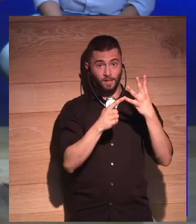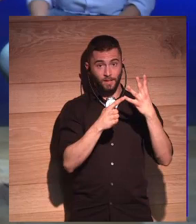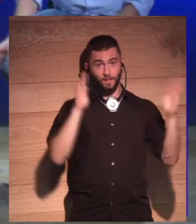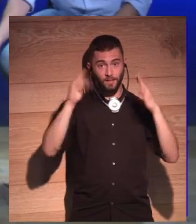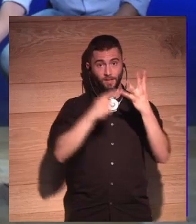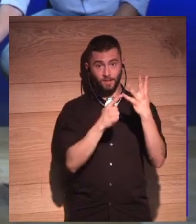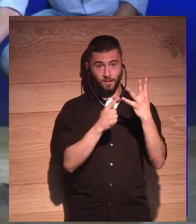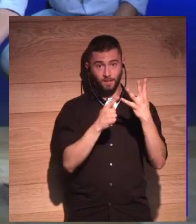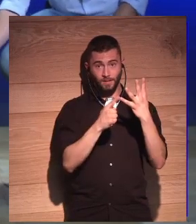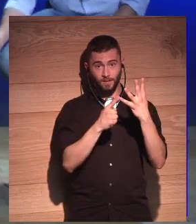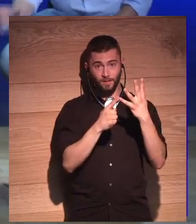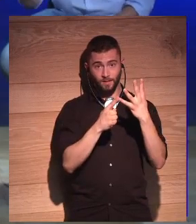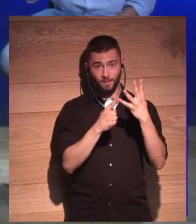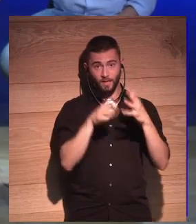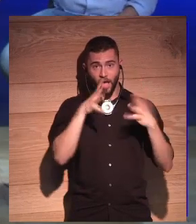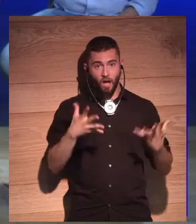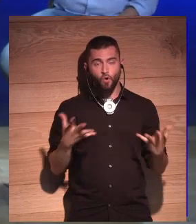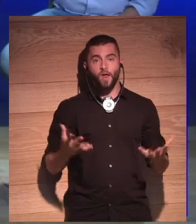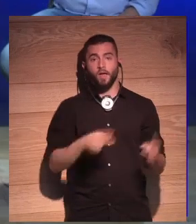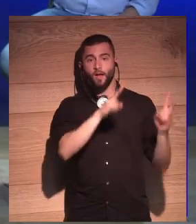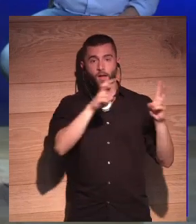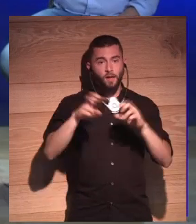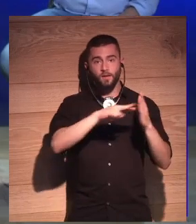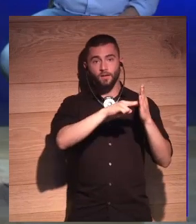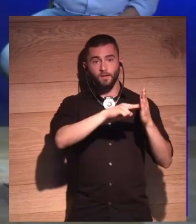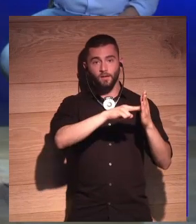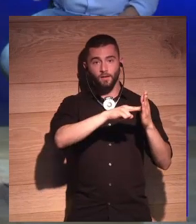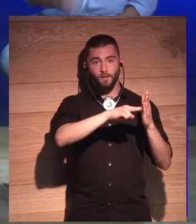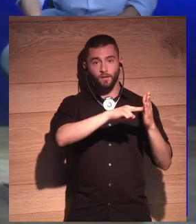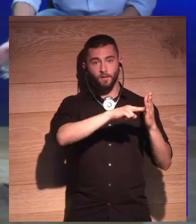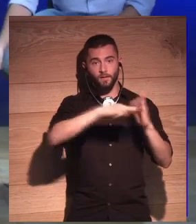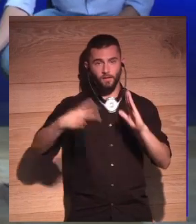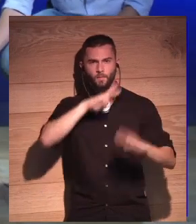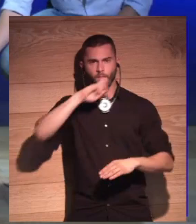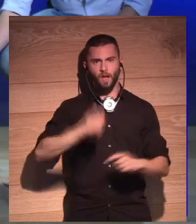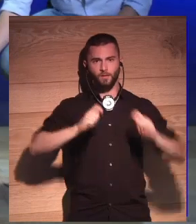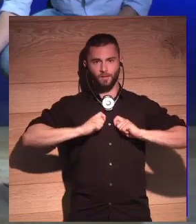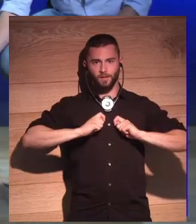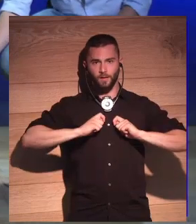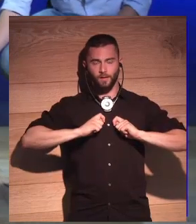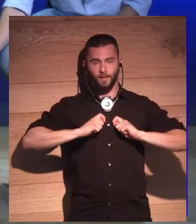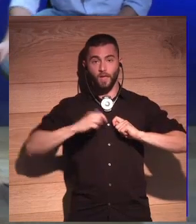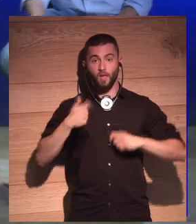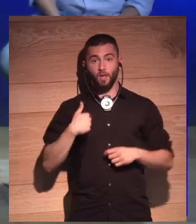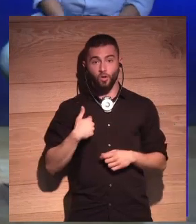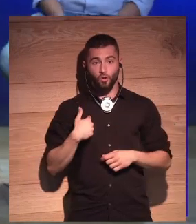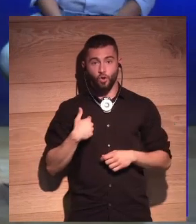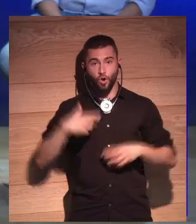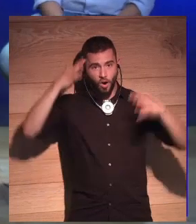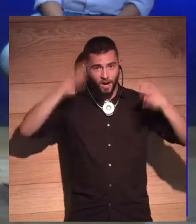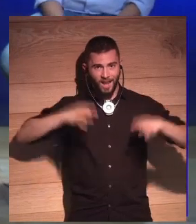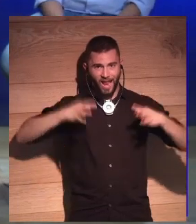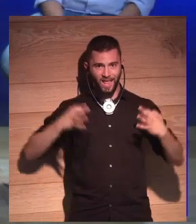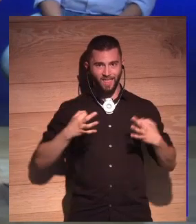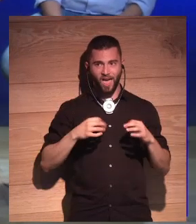en un momento en que las convergencias tecnológicas nos aportan mucho valor, ¿vale? Y yo me niego a hablar de realidad